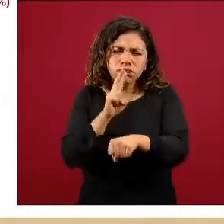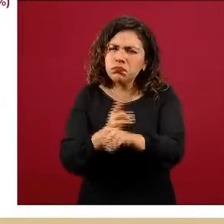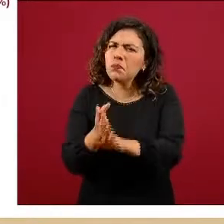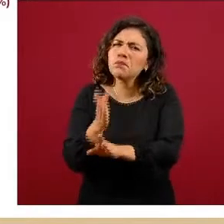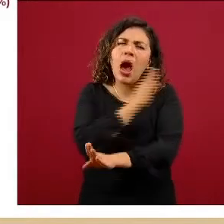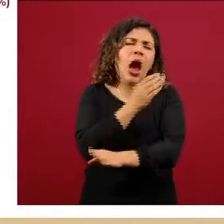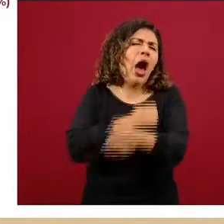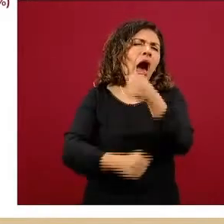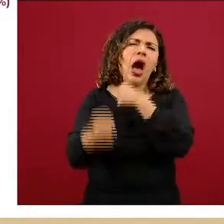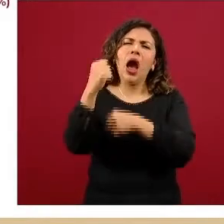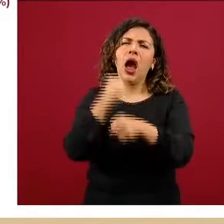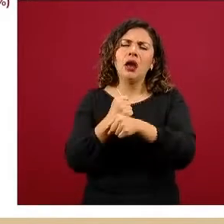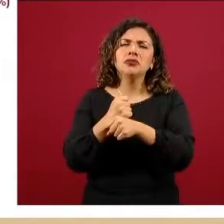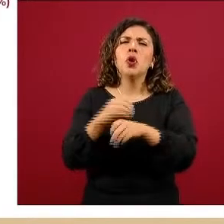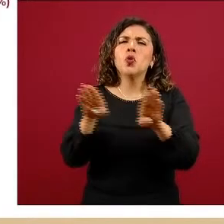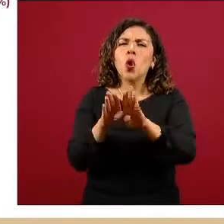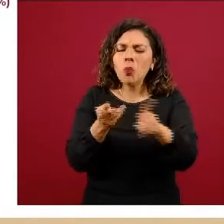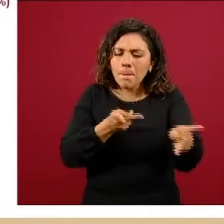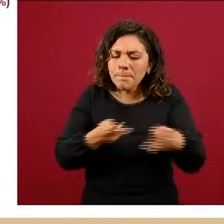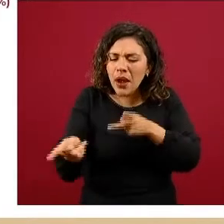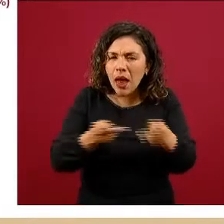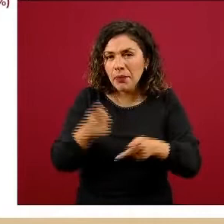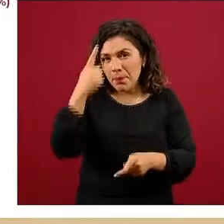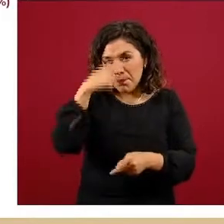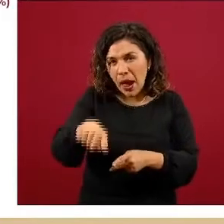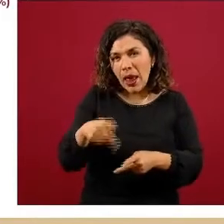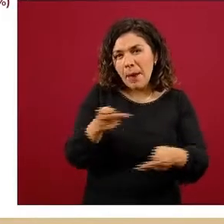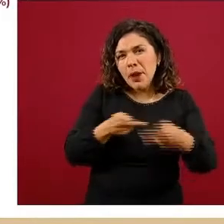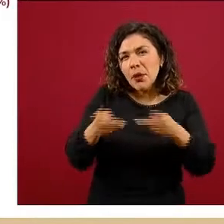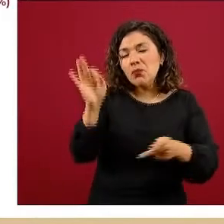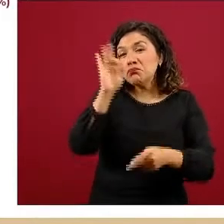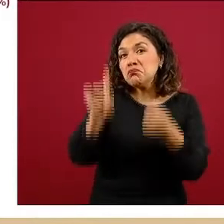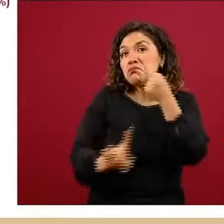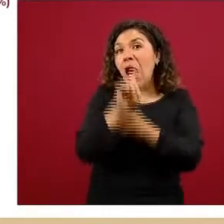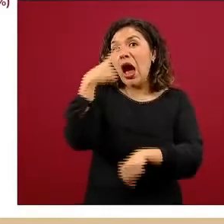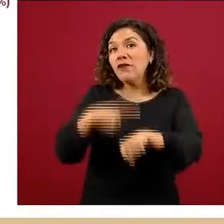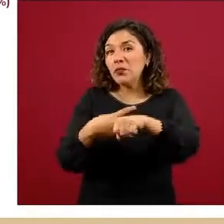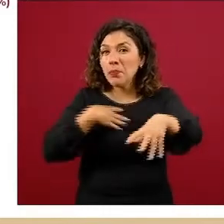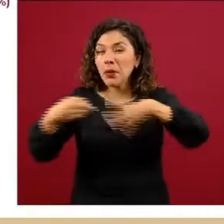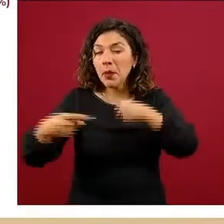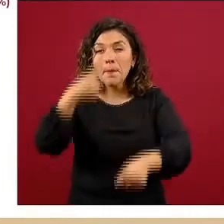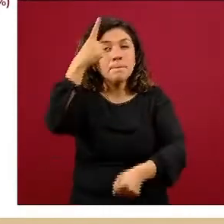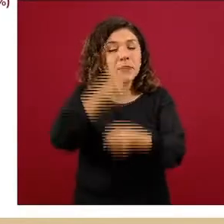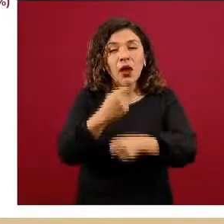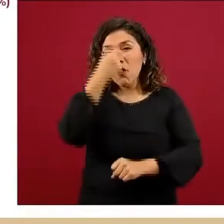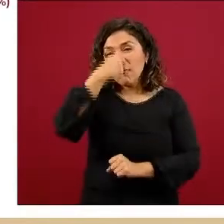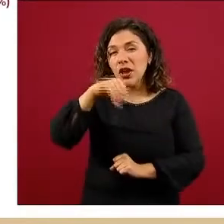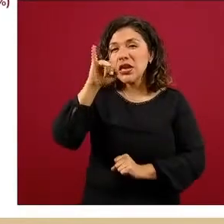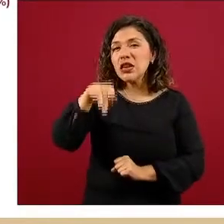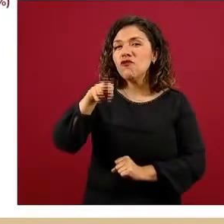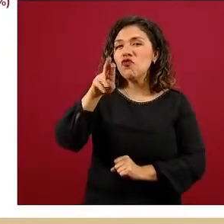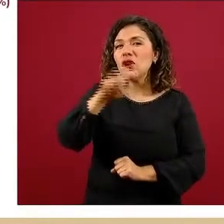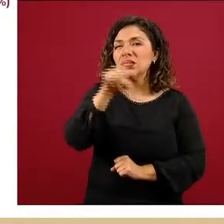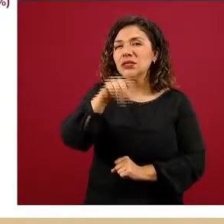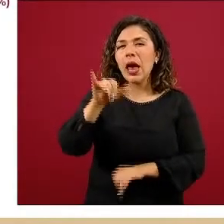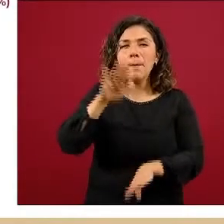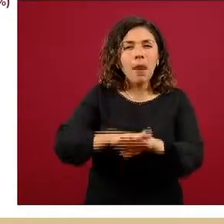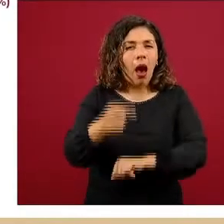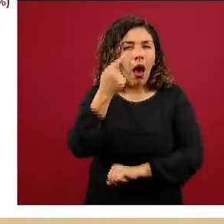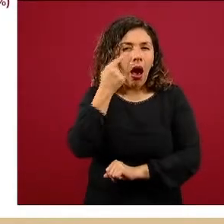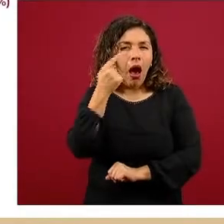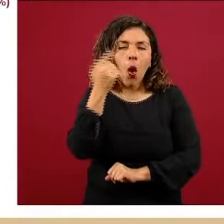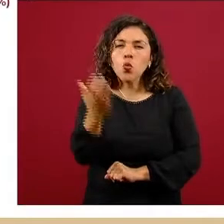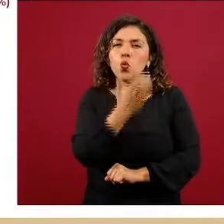hace muchos años en los planes de preparación pandémica, originalmente para influenza, que es un modelo muy